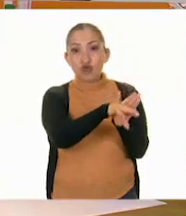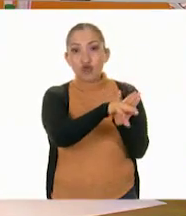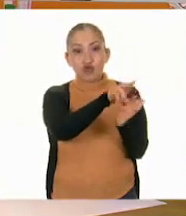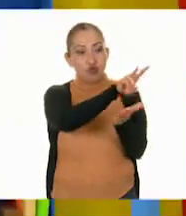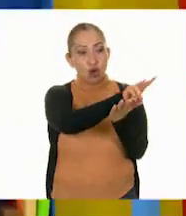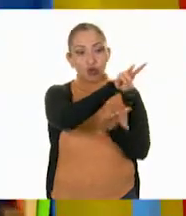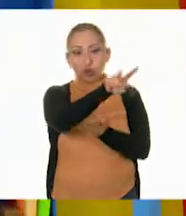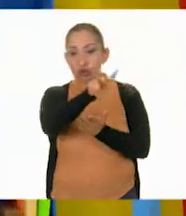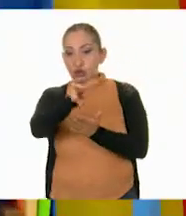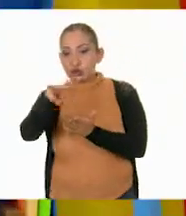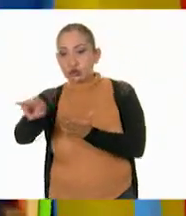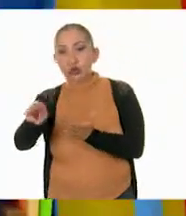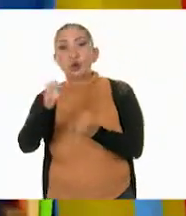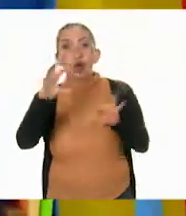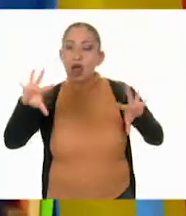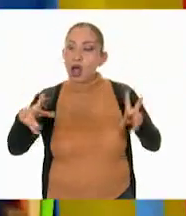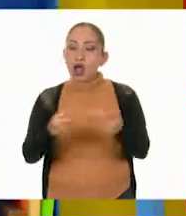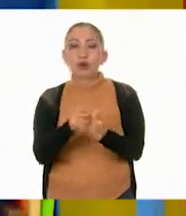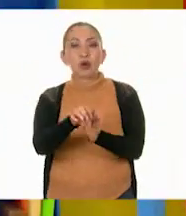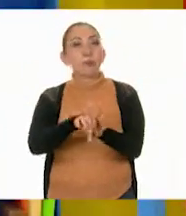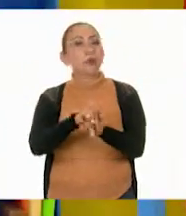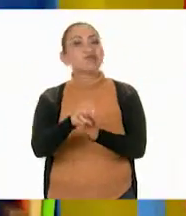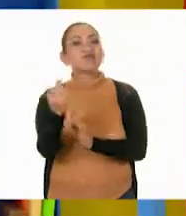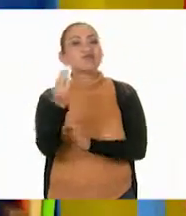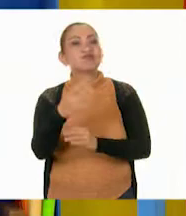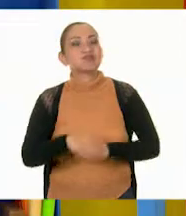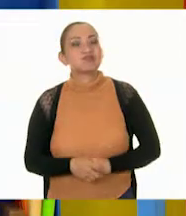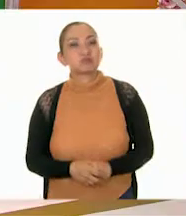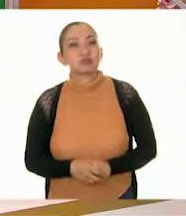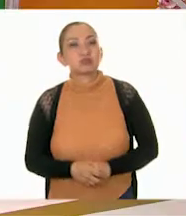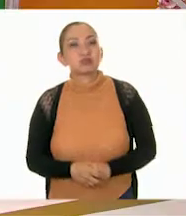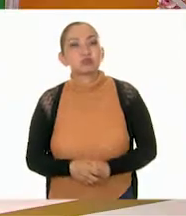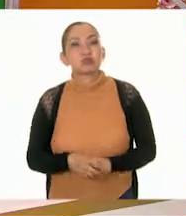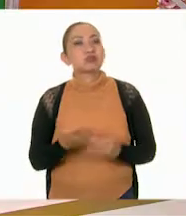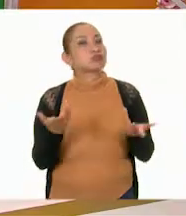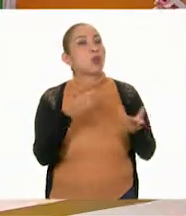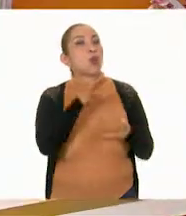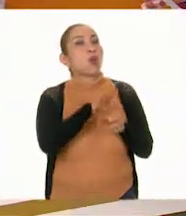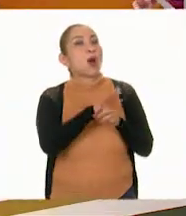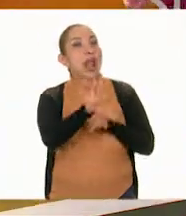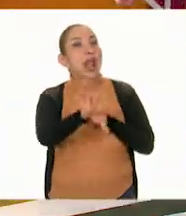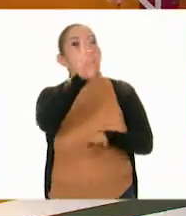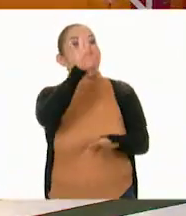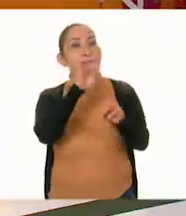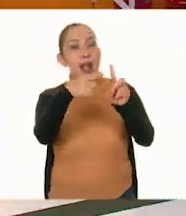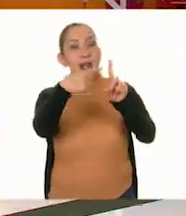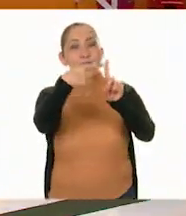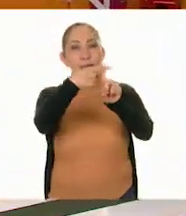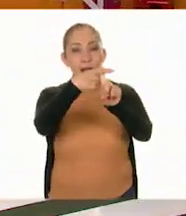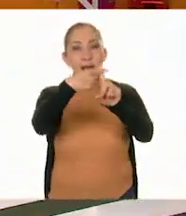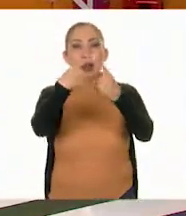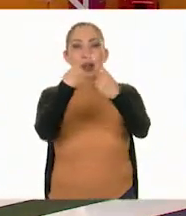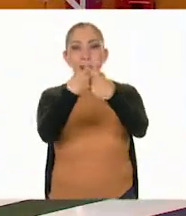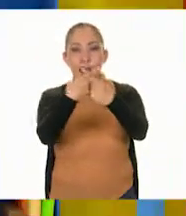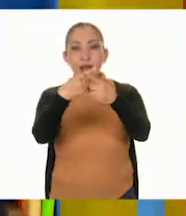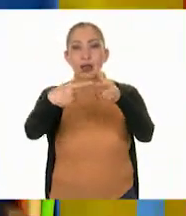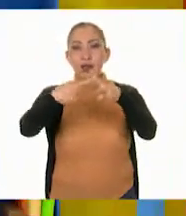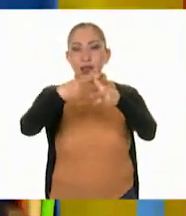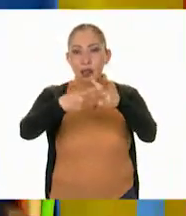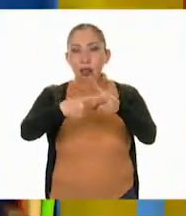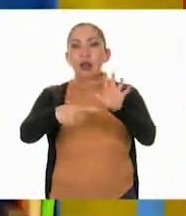antojó, profe Lalo. Ok. Primero, ¿qué operación podemos realizar? A ver...